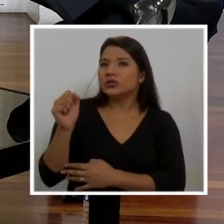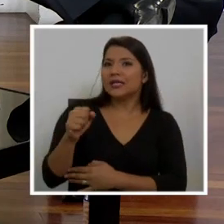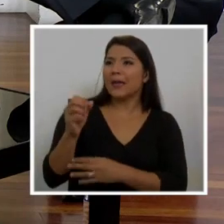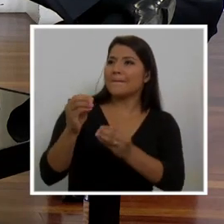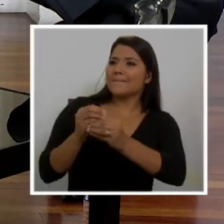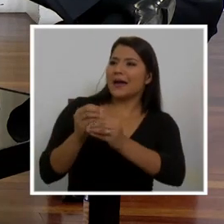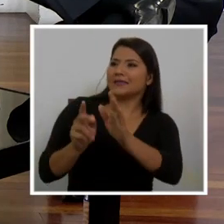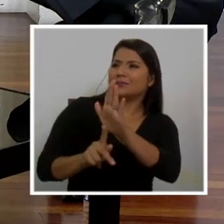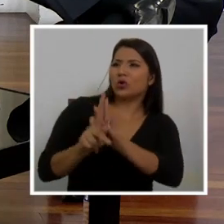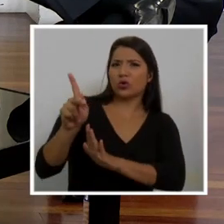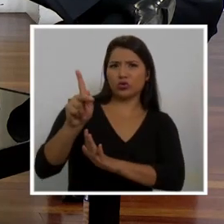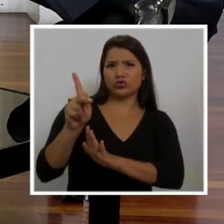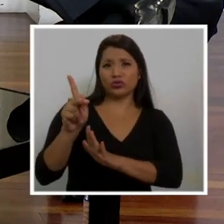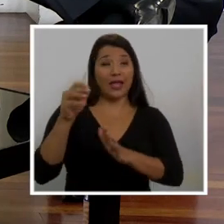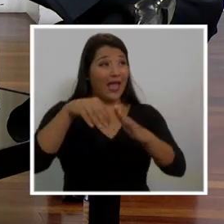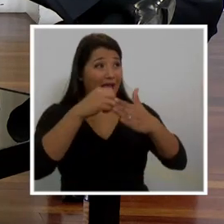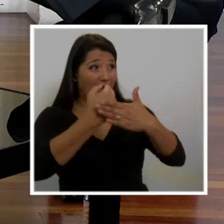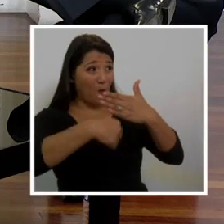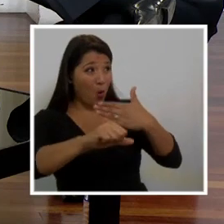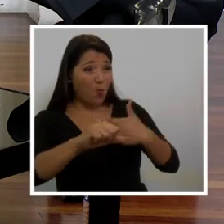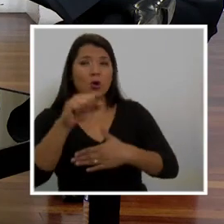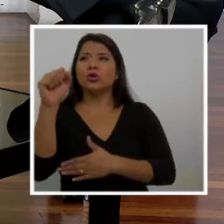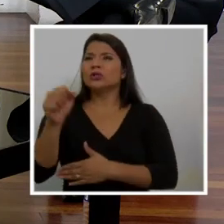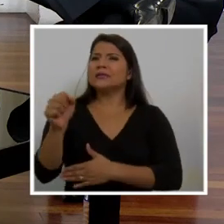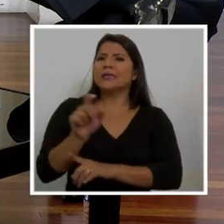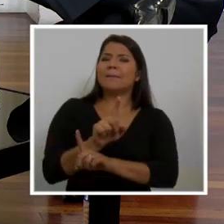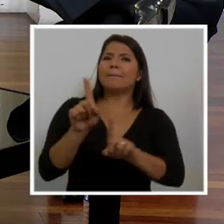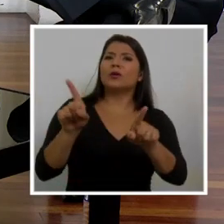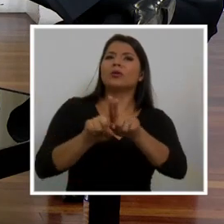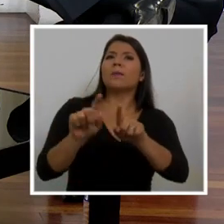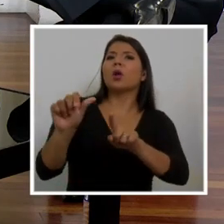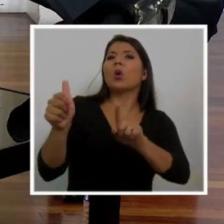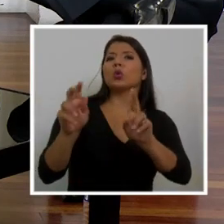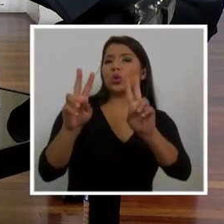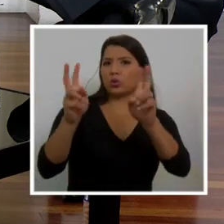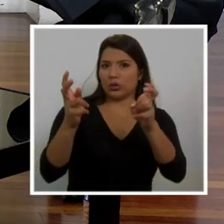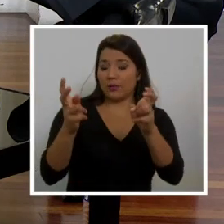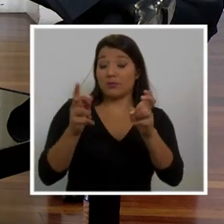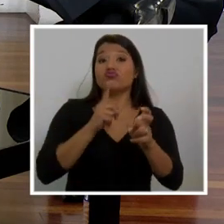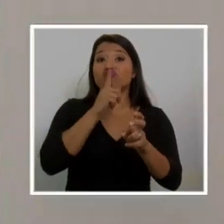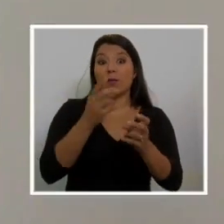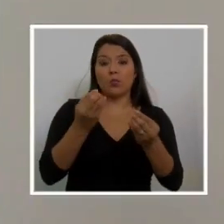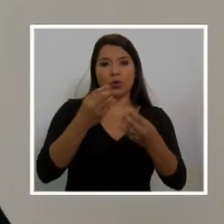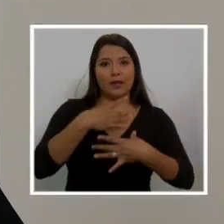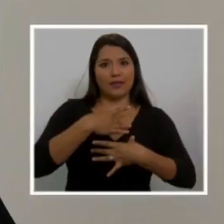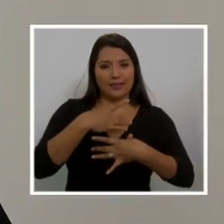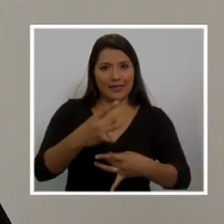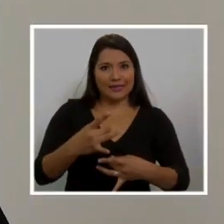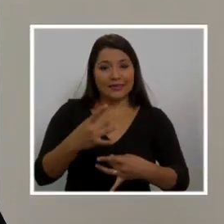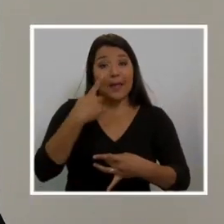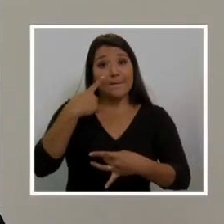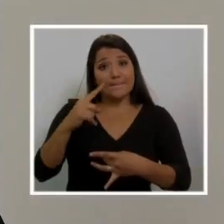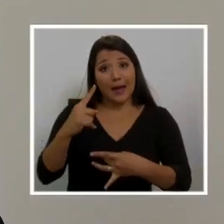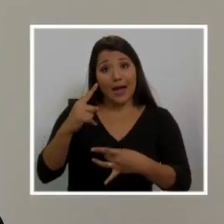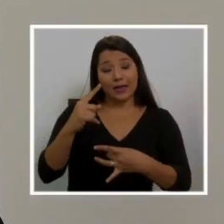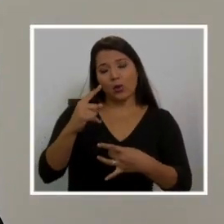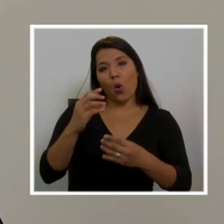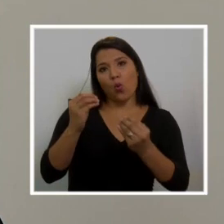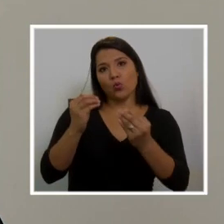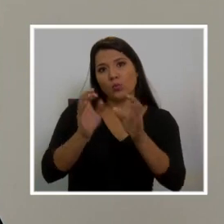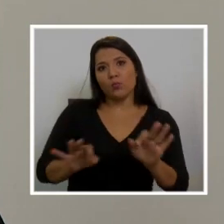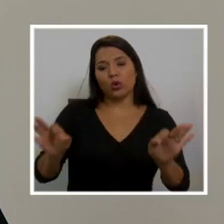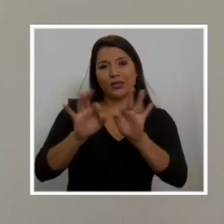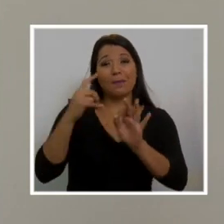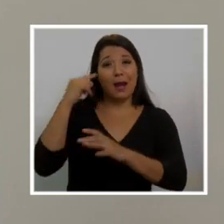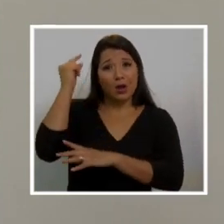terapéutico. Sí, pero no solamente eso, sino también de otros temas que son de interés del Ejecutivo y evidentemente también de la